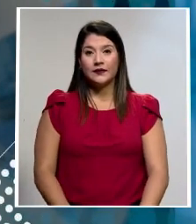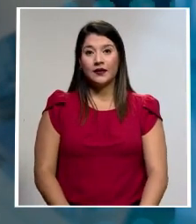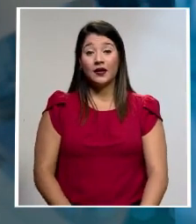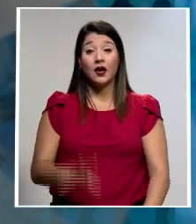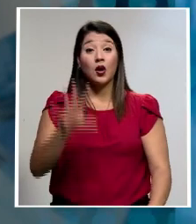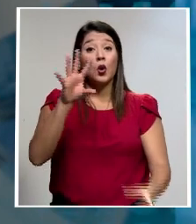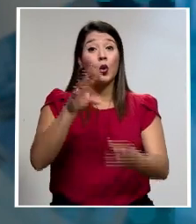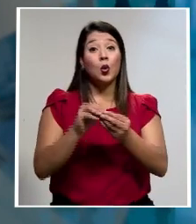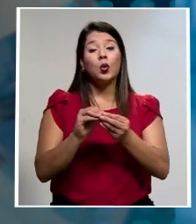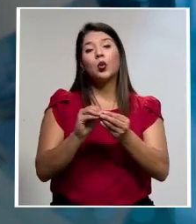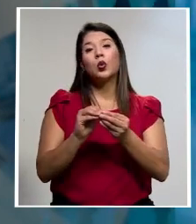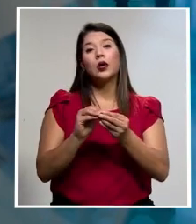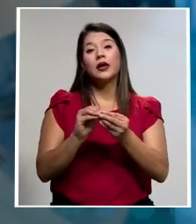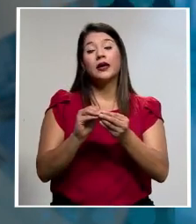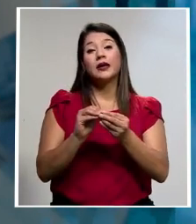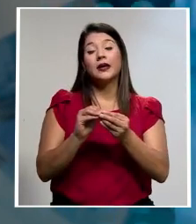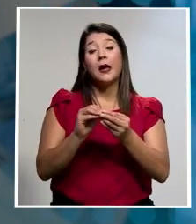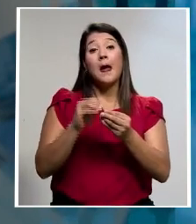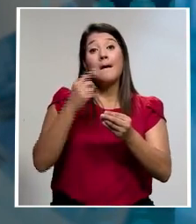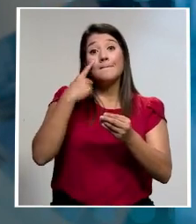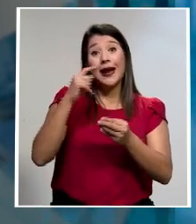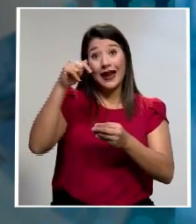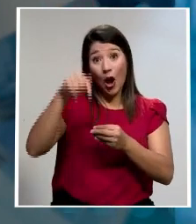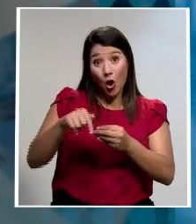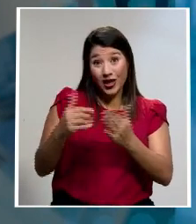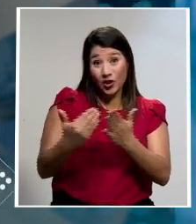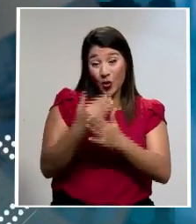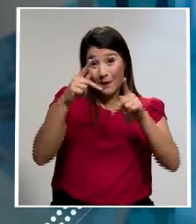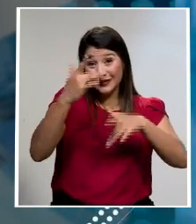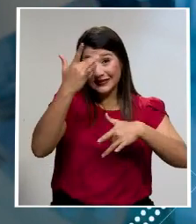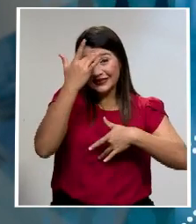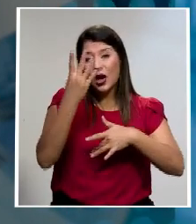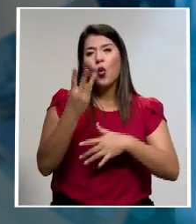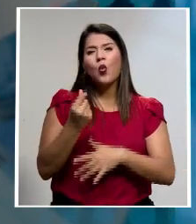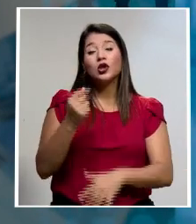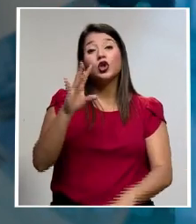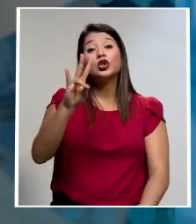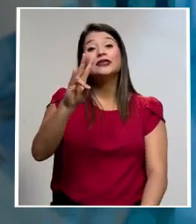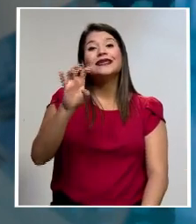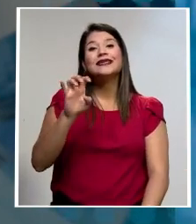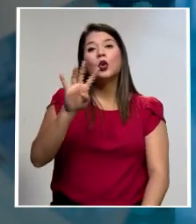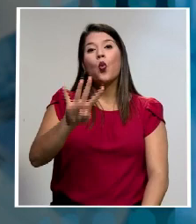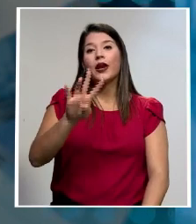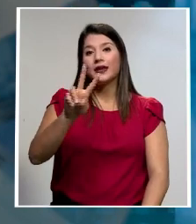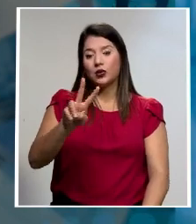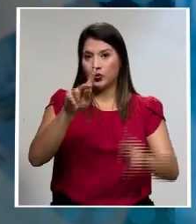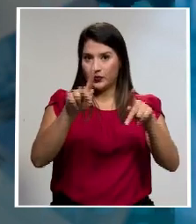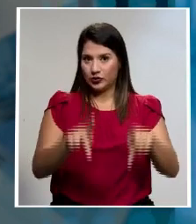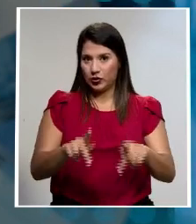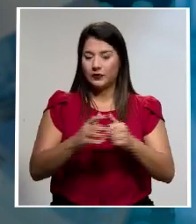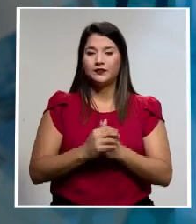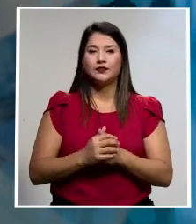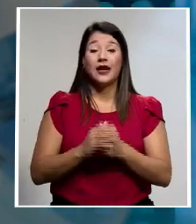total se confirman nuevos contagios 742 personas. La cantidad total